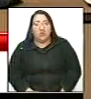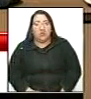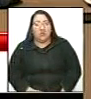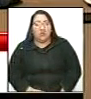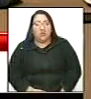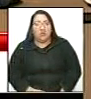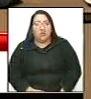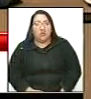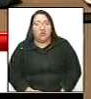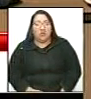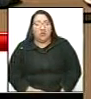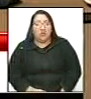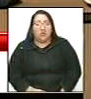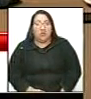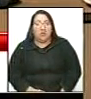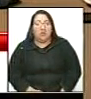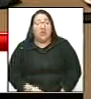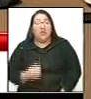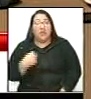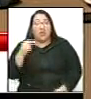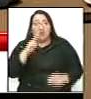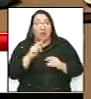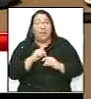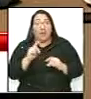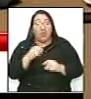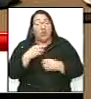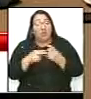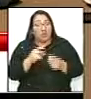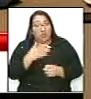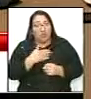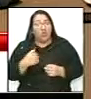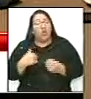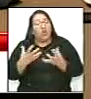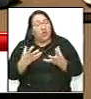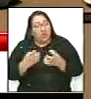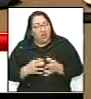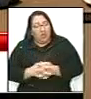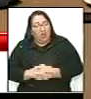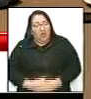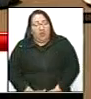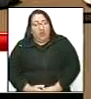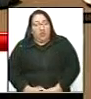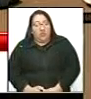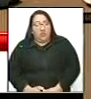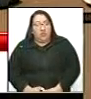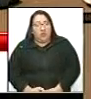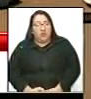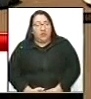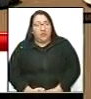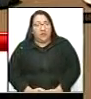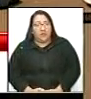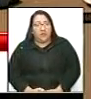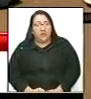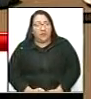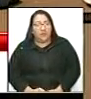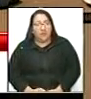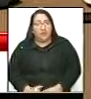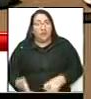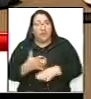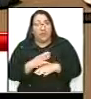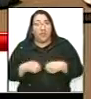ser investigados. Pero, repito, presidente, yo quisiera que antes de expresar mi